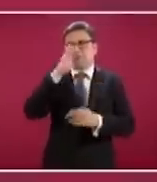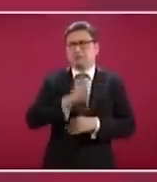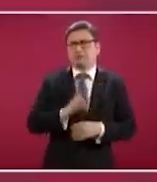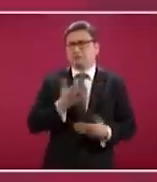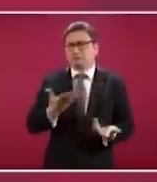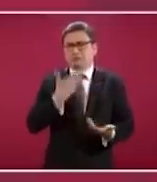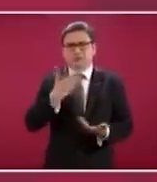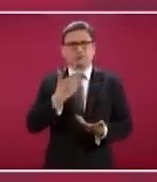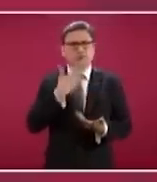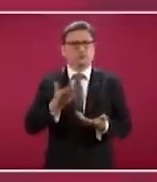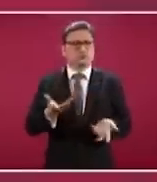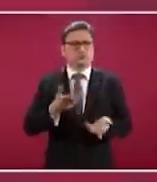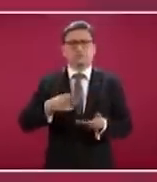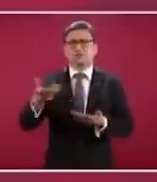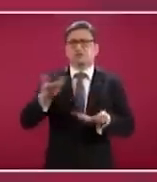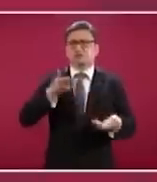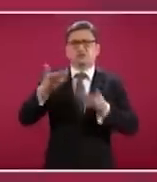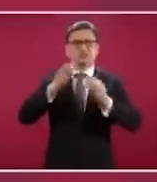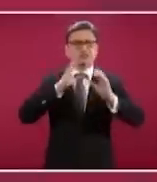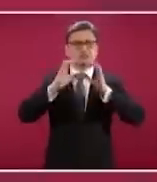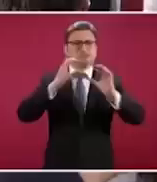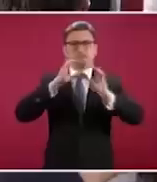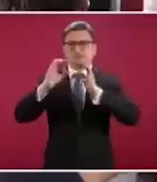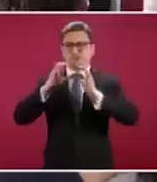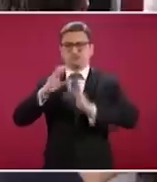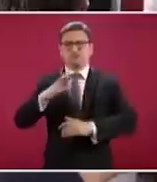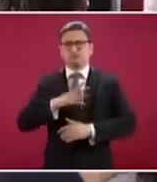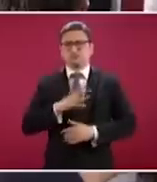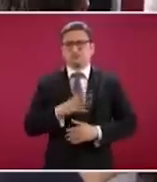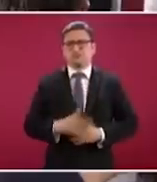Existe esta comunicación